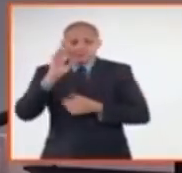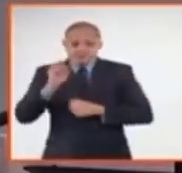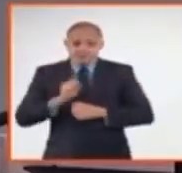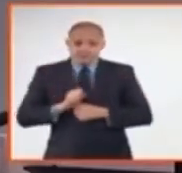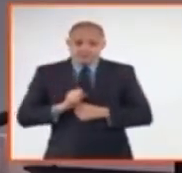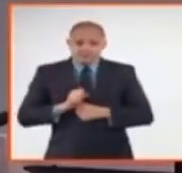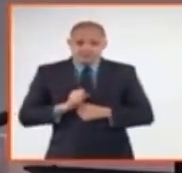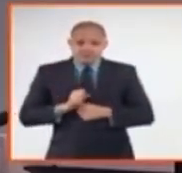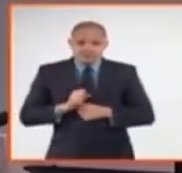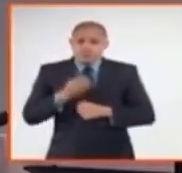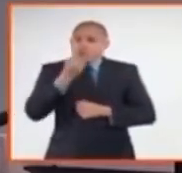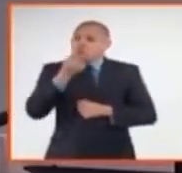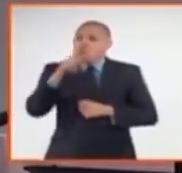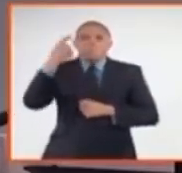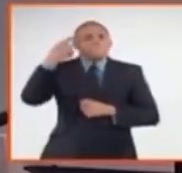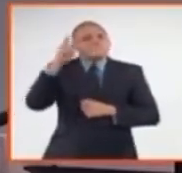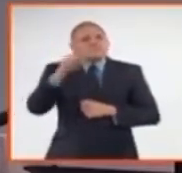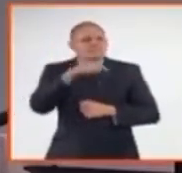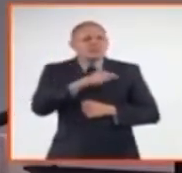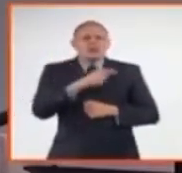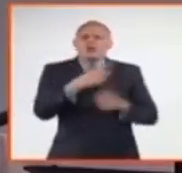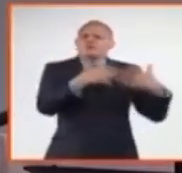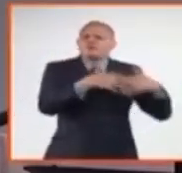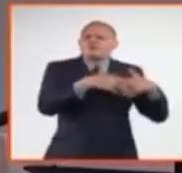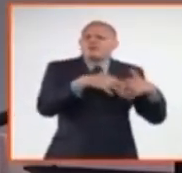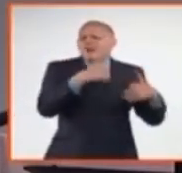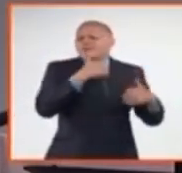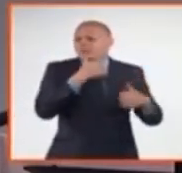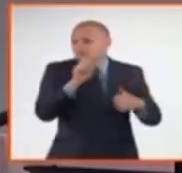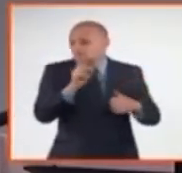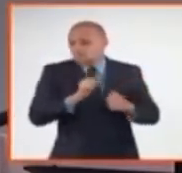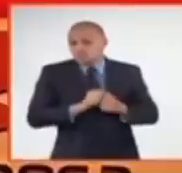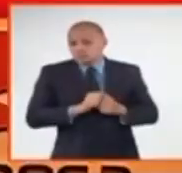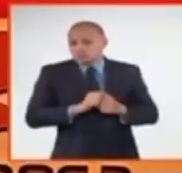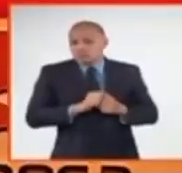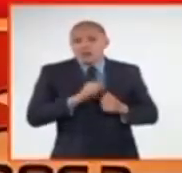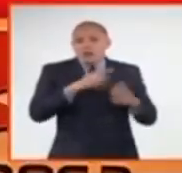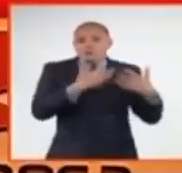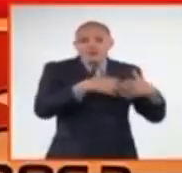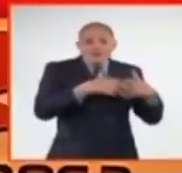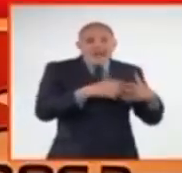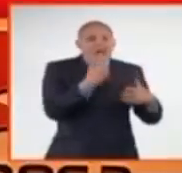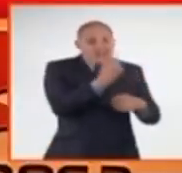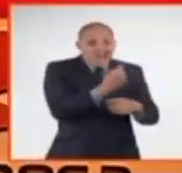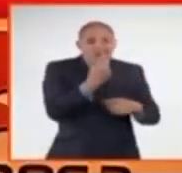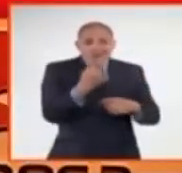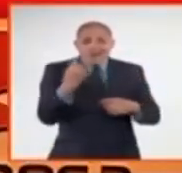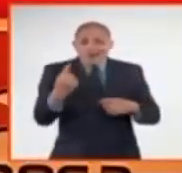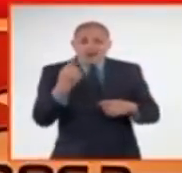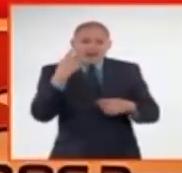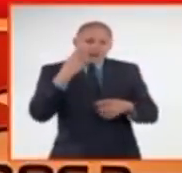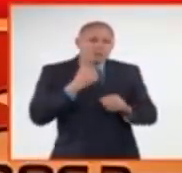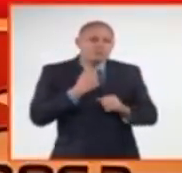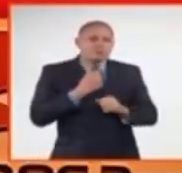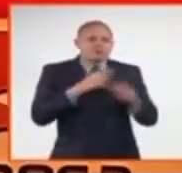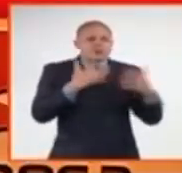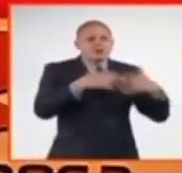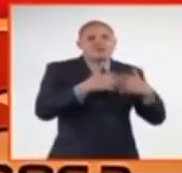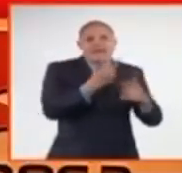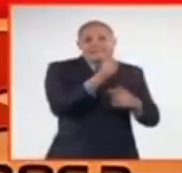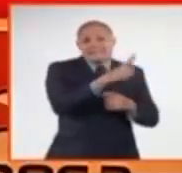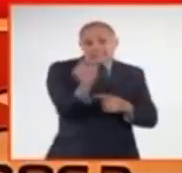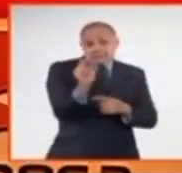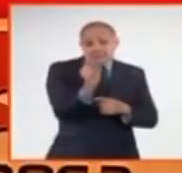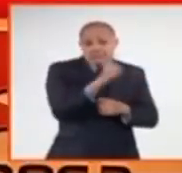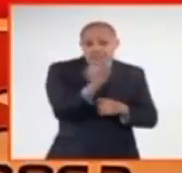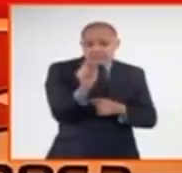poner a disposición de comer y por supuesto de misa todas estas dosis aunque haya aplicado 13.5 millones